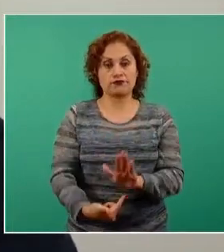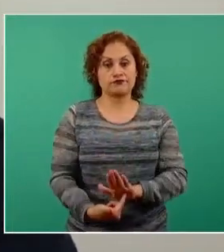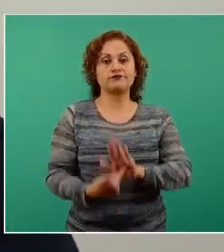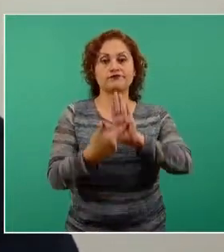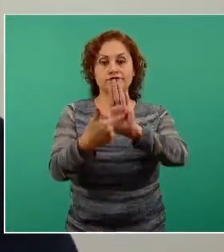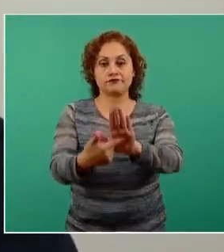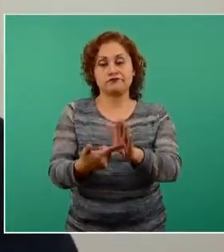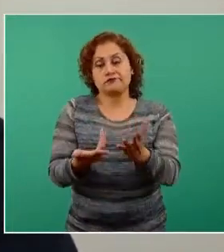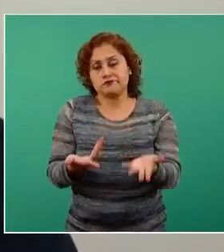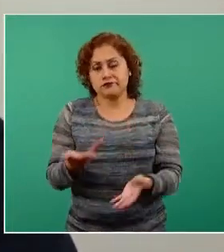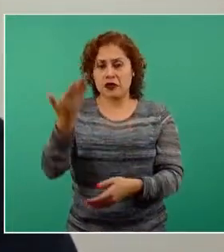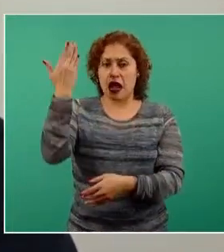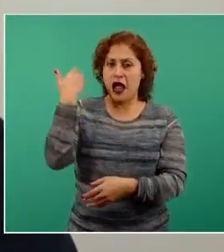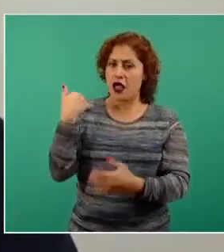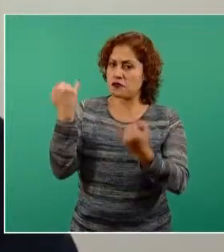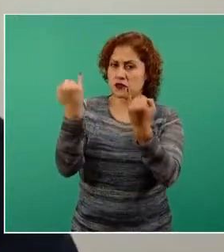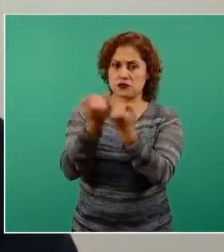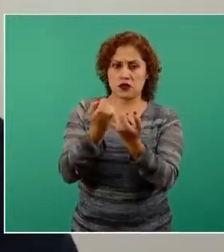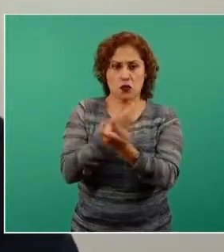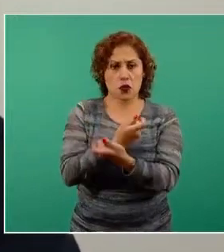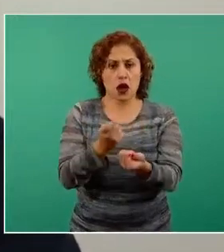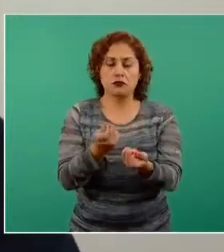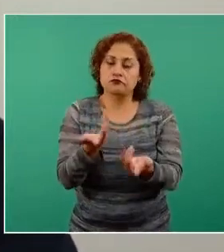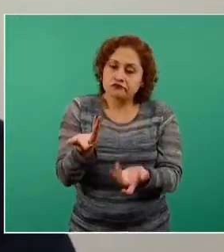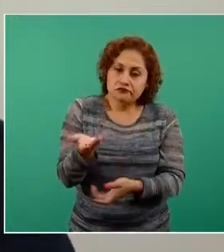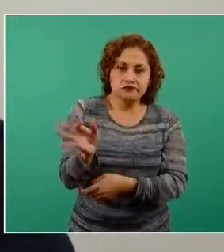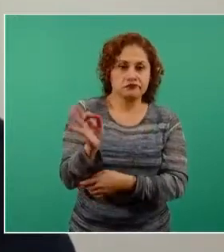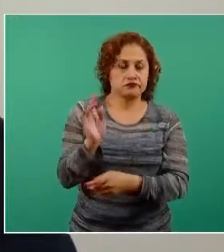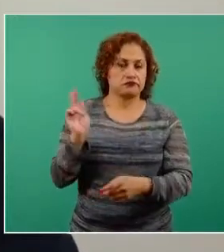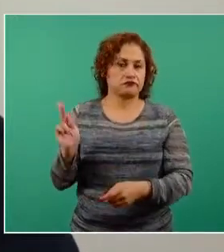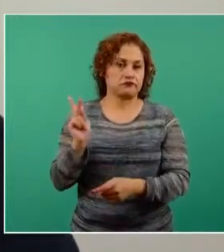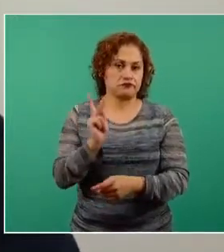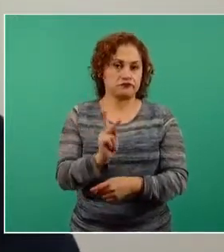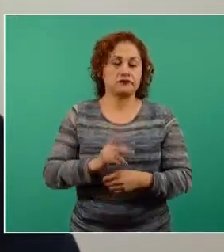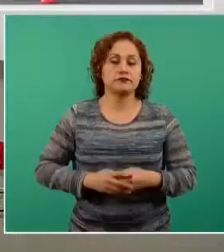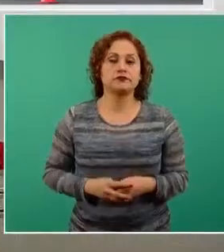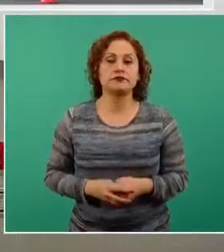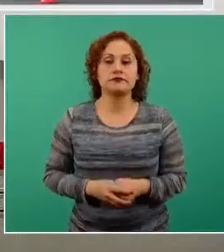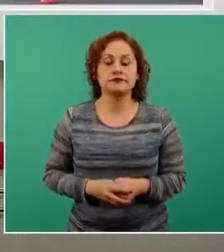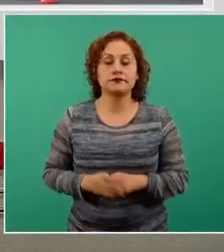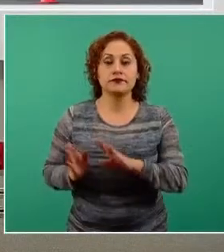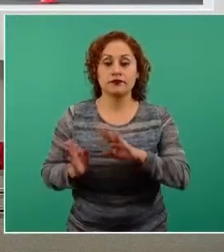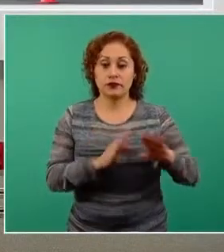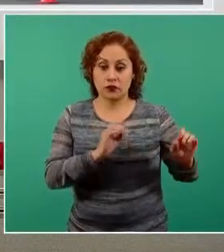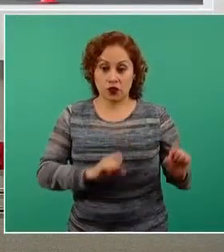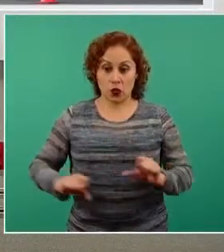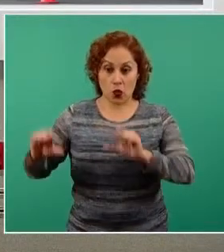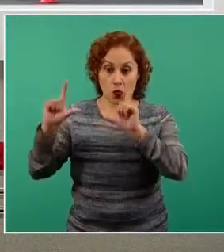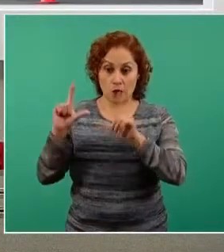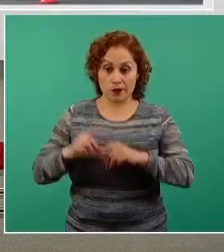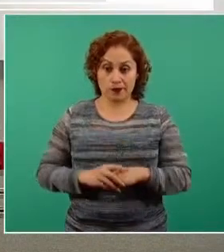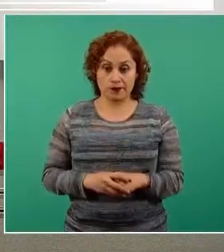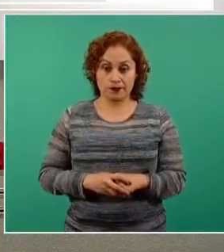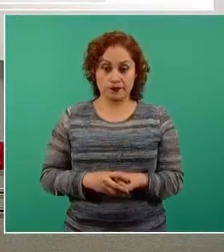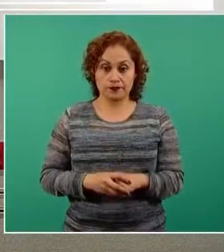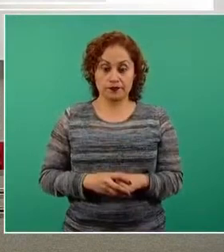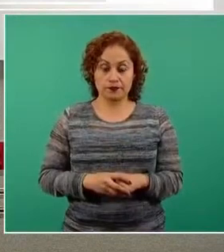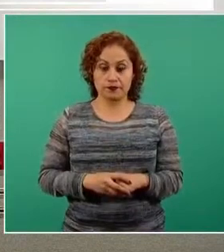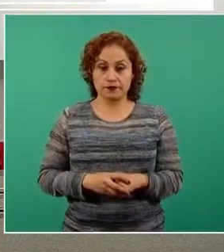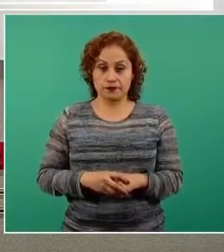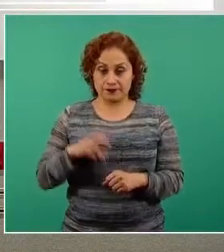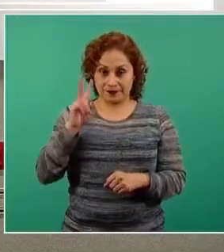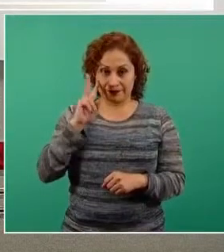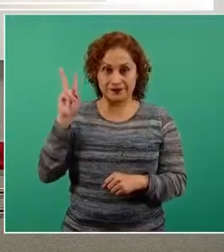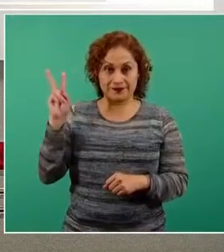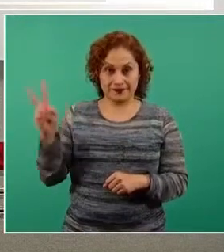similar a distribuciones previas que hemos visto de esta cantidad de vacunas. Si vemos la siguiente diapositiva, entonces